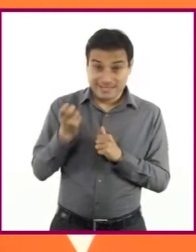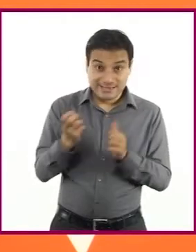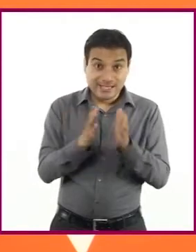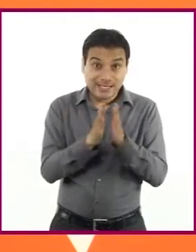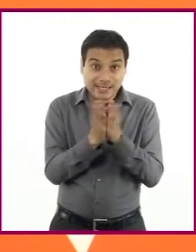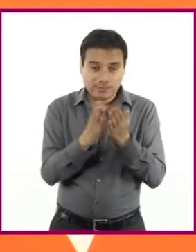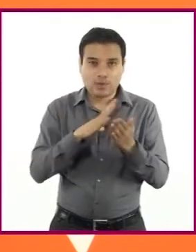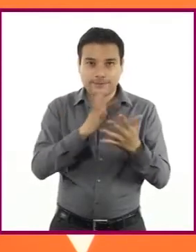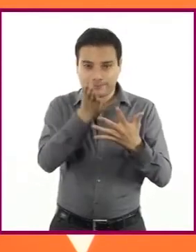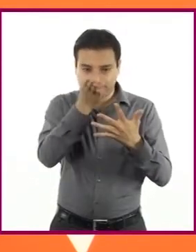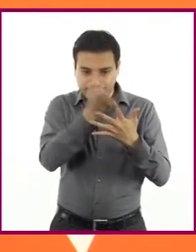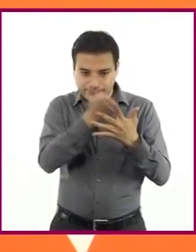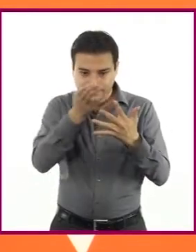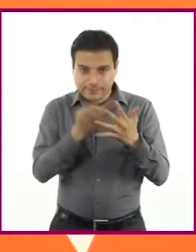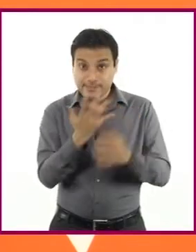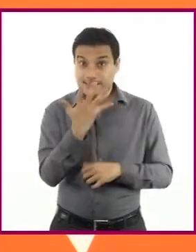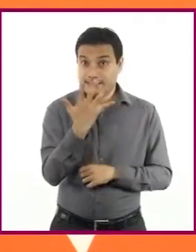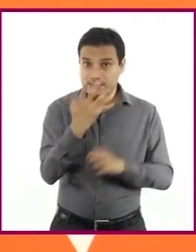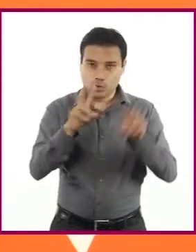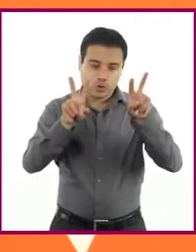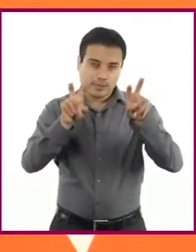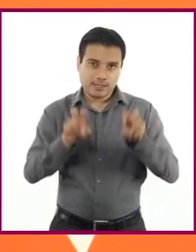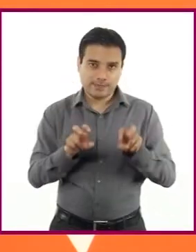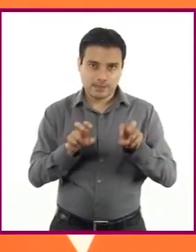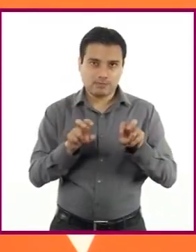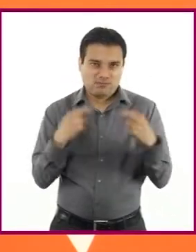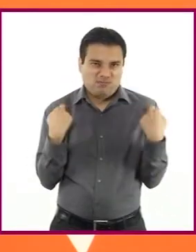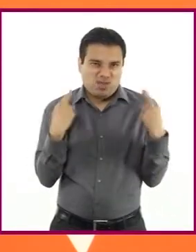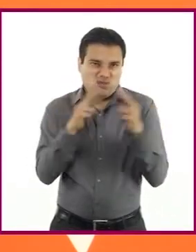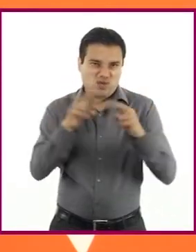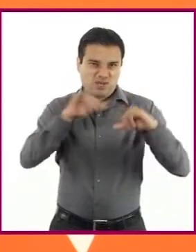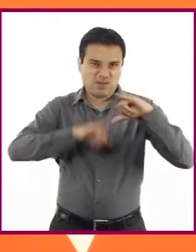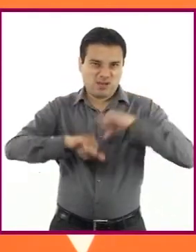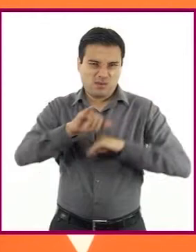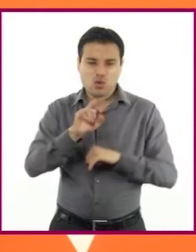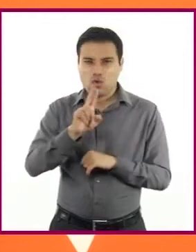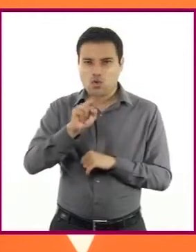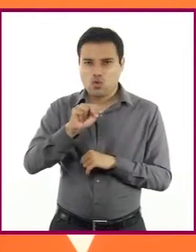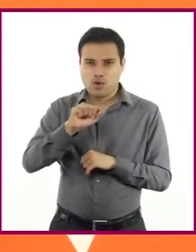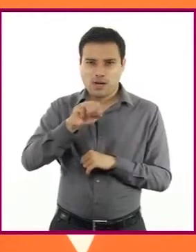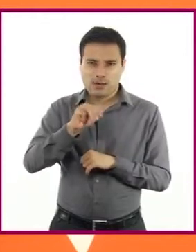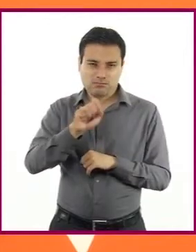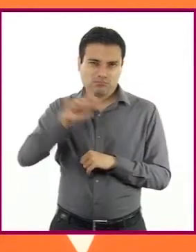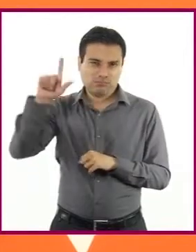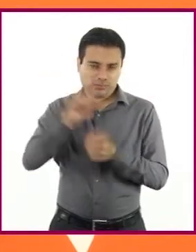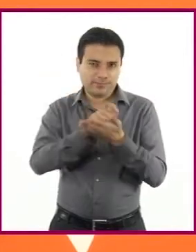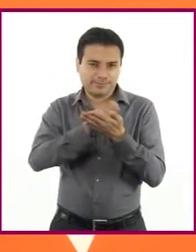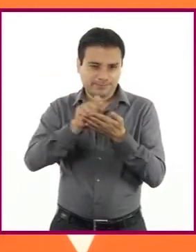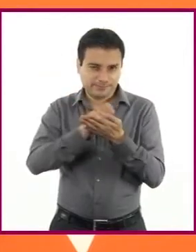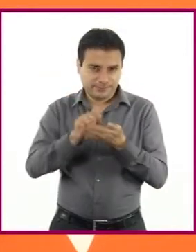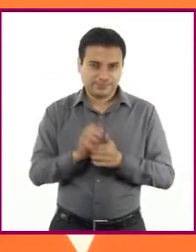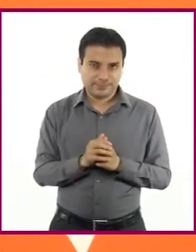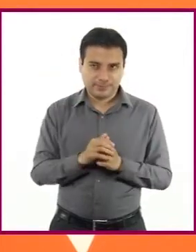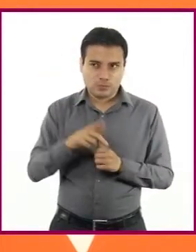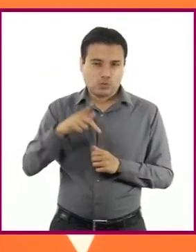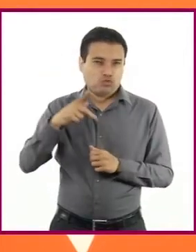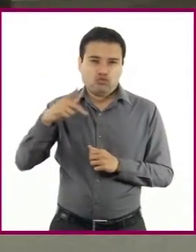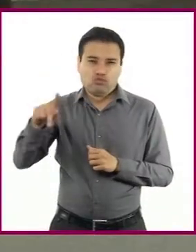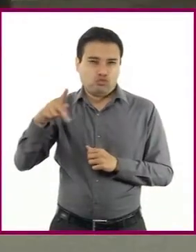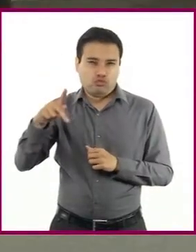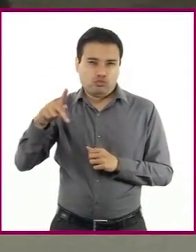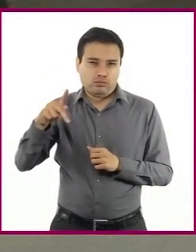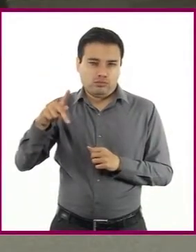apartados escritos por experimentados profesores de química de la UNAM en sus muy particulares áreas de